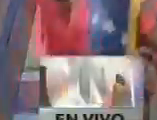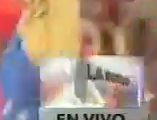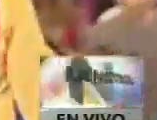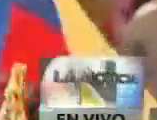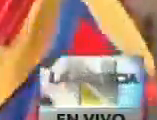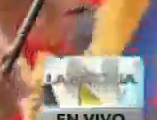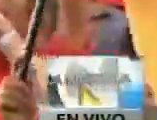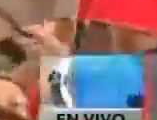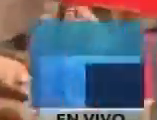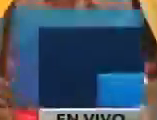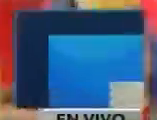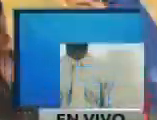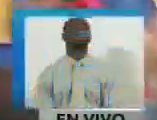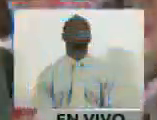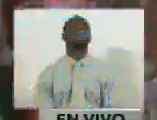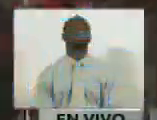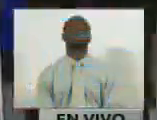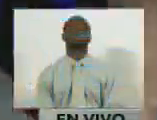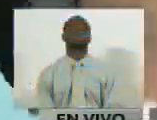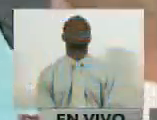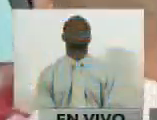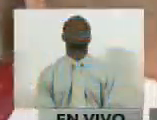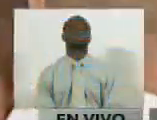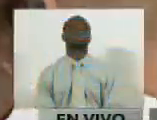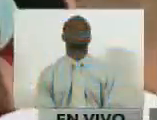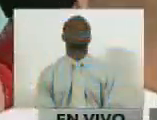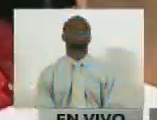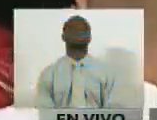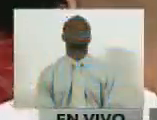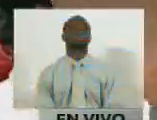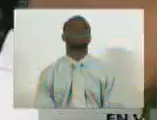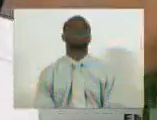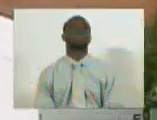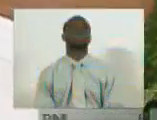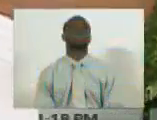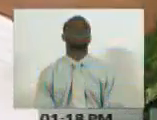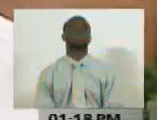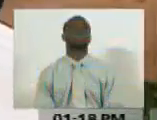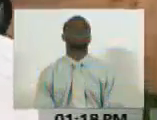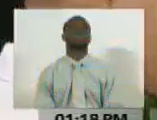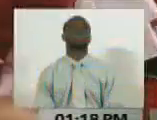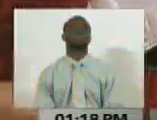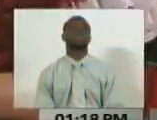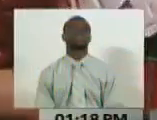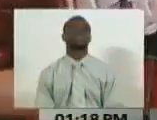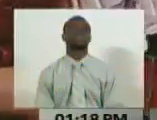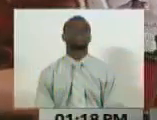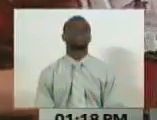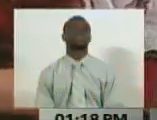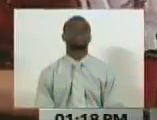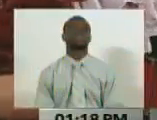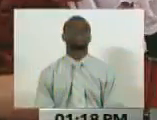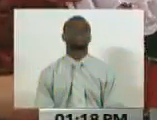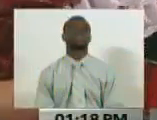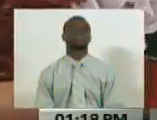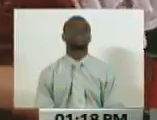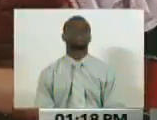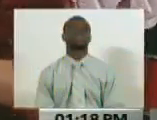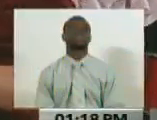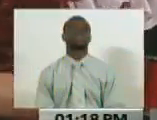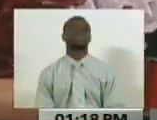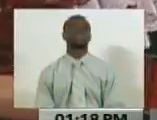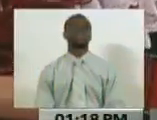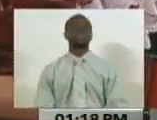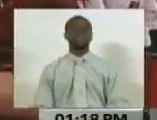Aplausos para Corianni Gasset del estado Guárico. Nuestra música presente en